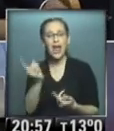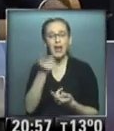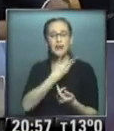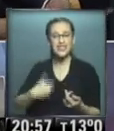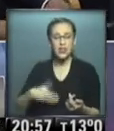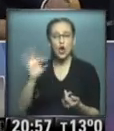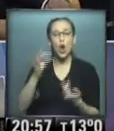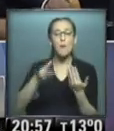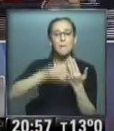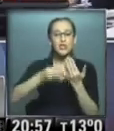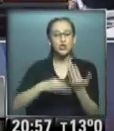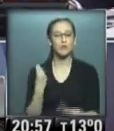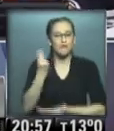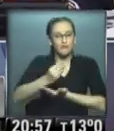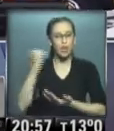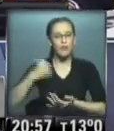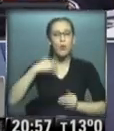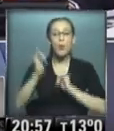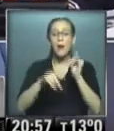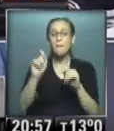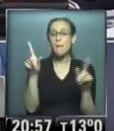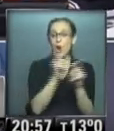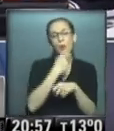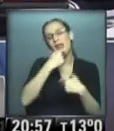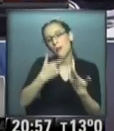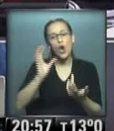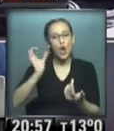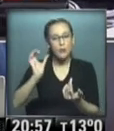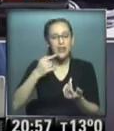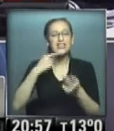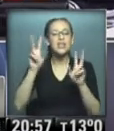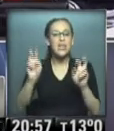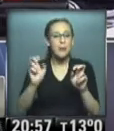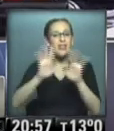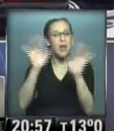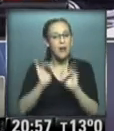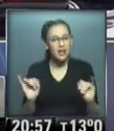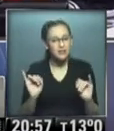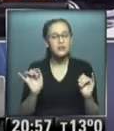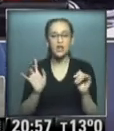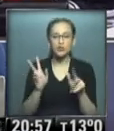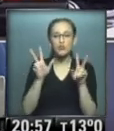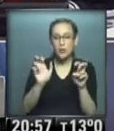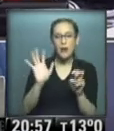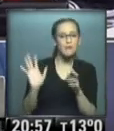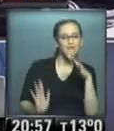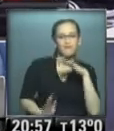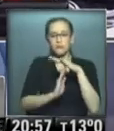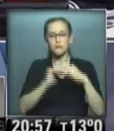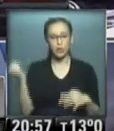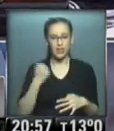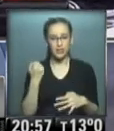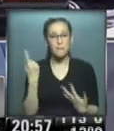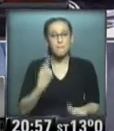primeros ministros plantean sus problemas, como el de Colombia, que dice que el tema de la paz, los desplazados, es un tema central para él. Pero